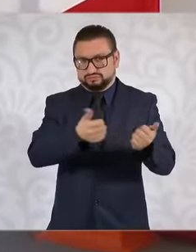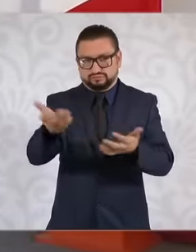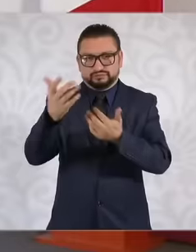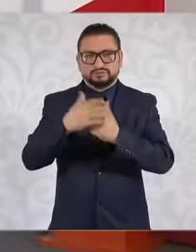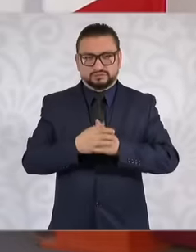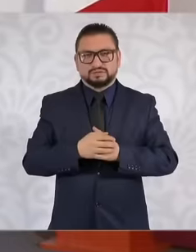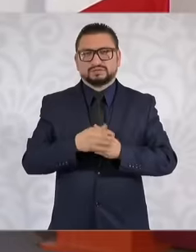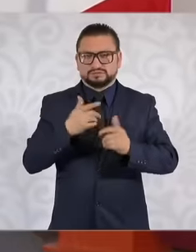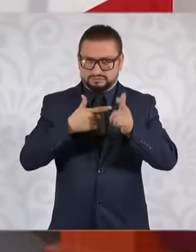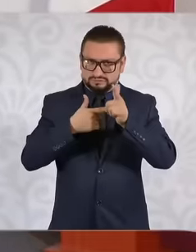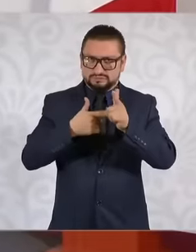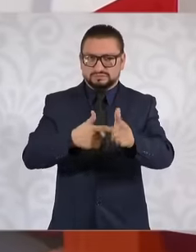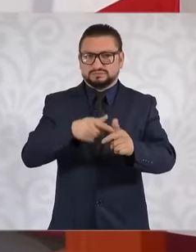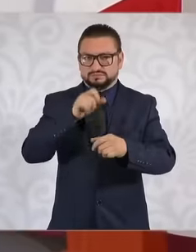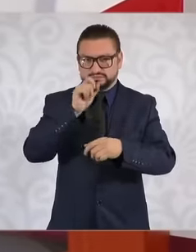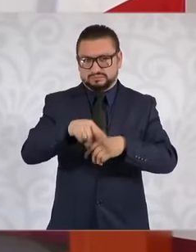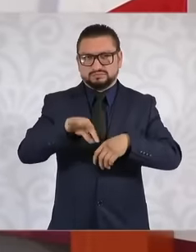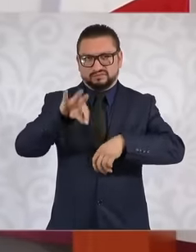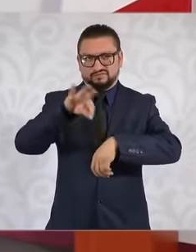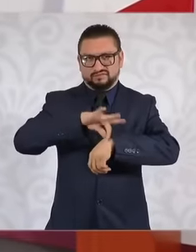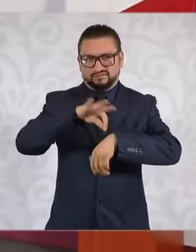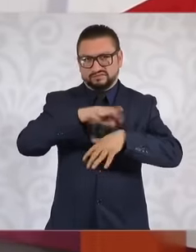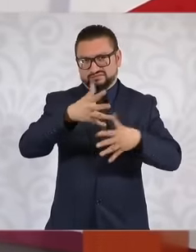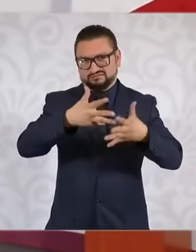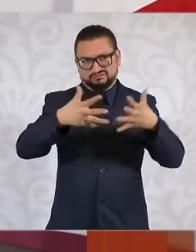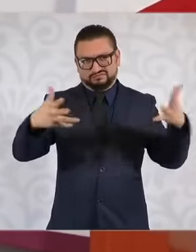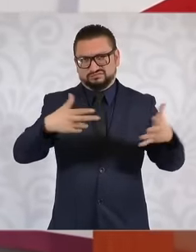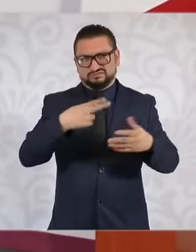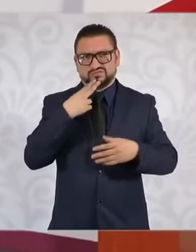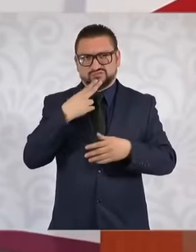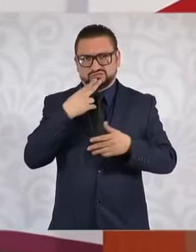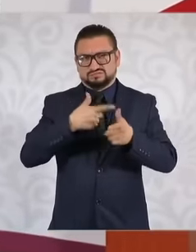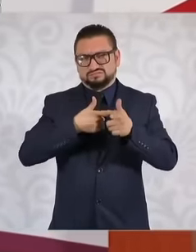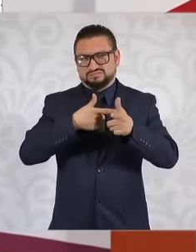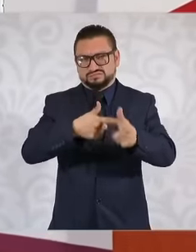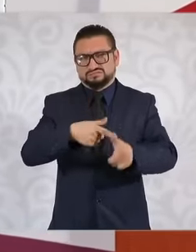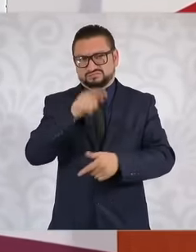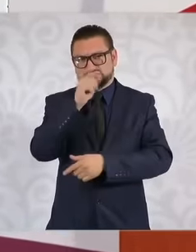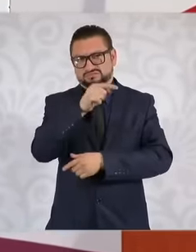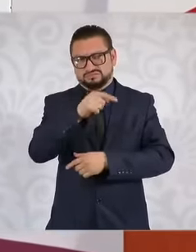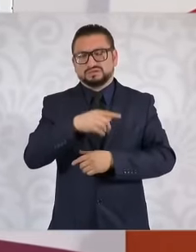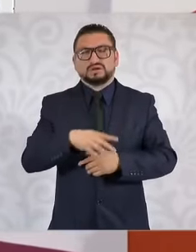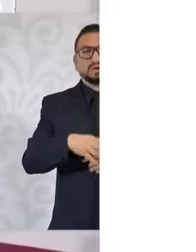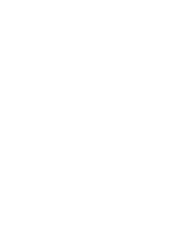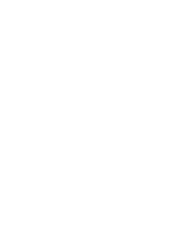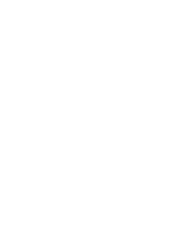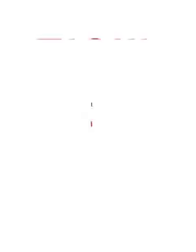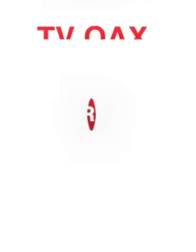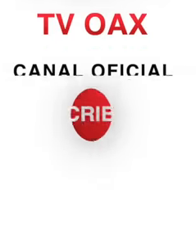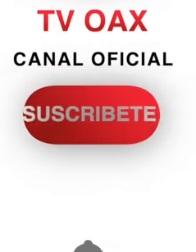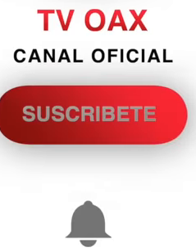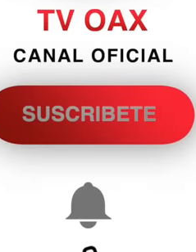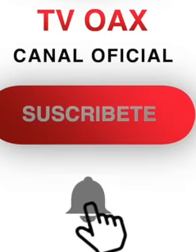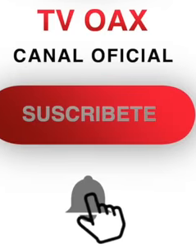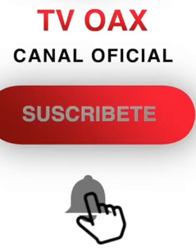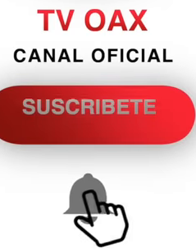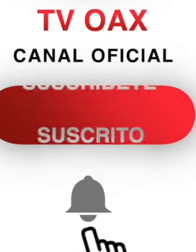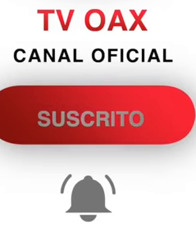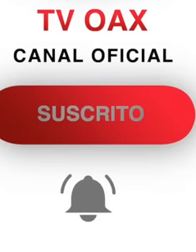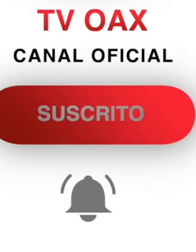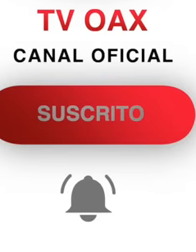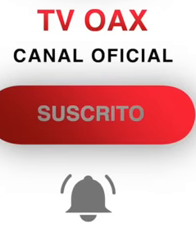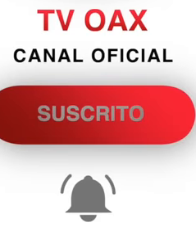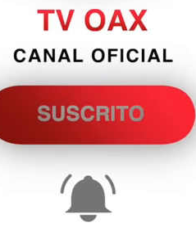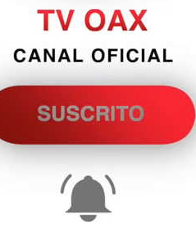Sí se va a seguir ocupando la megafarmacia de Huehuetoca, y lo que estamos haciendo es meter más